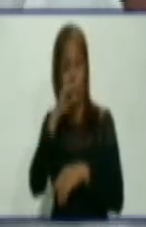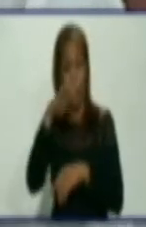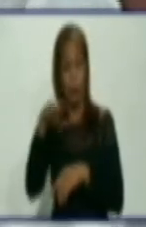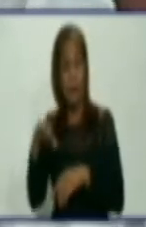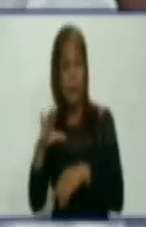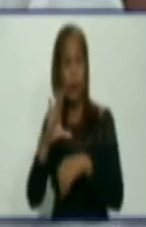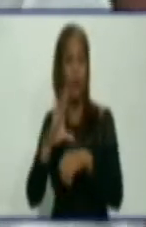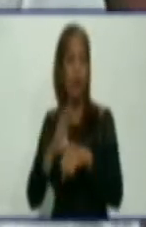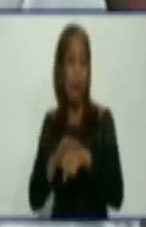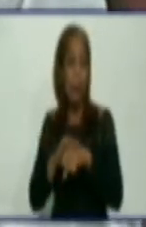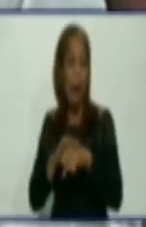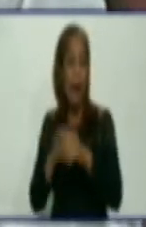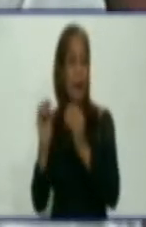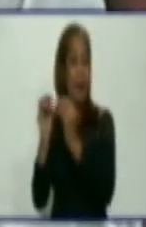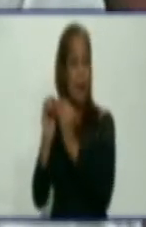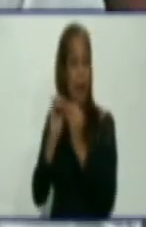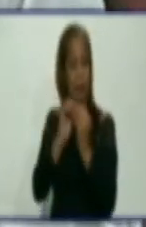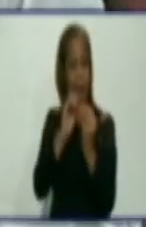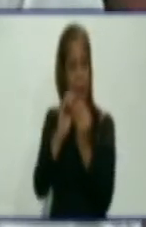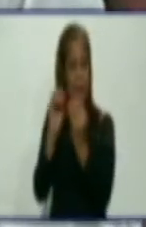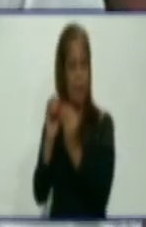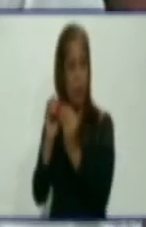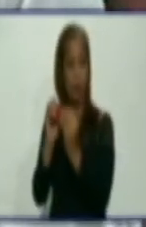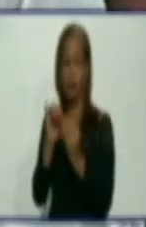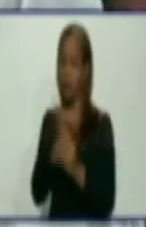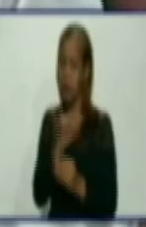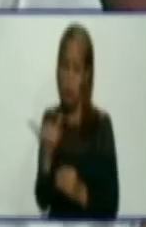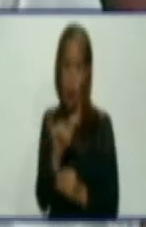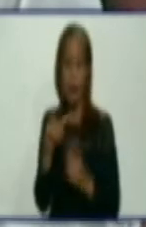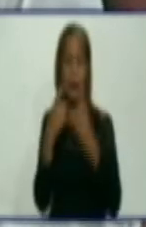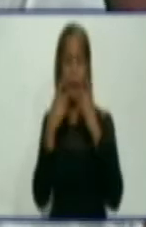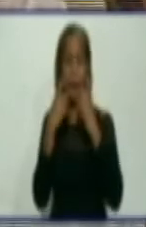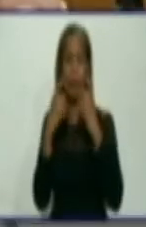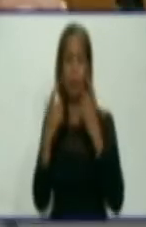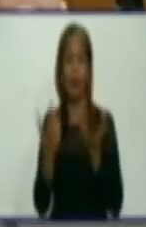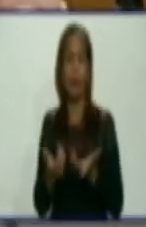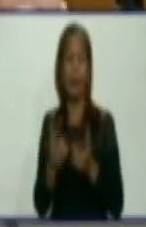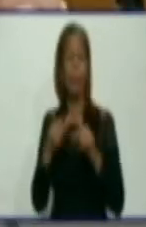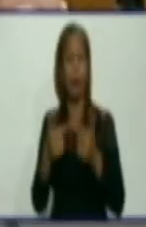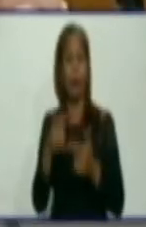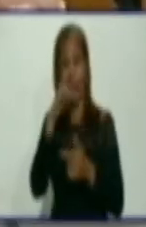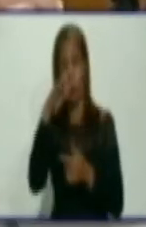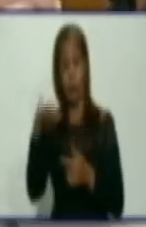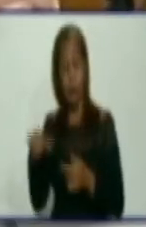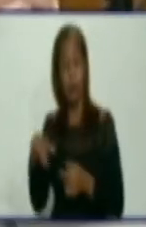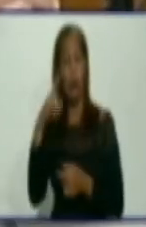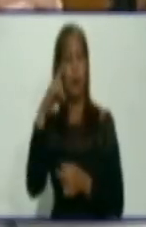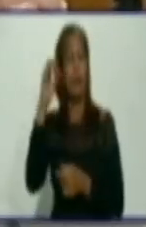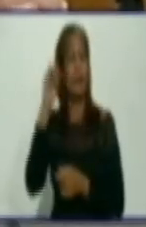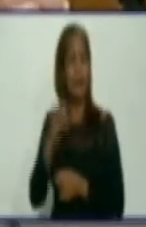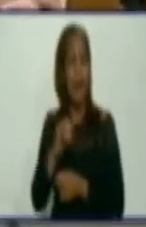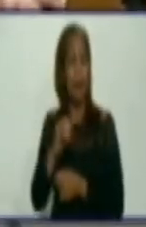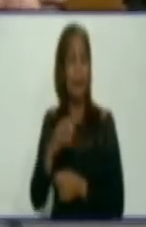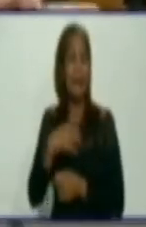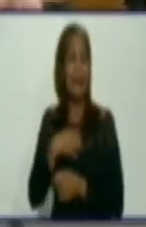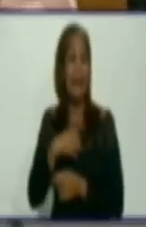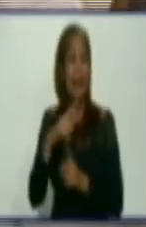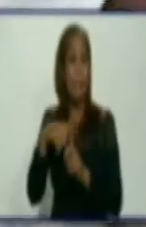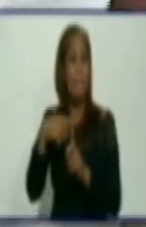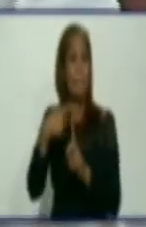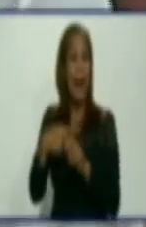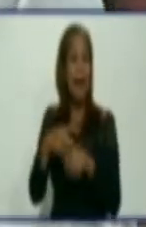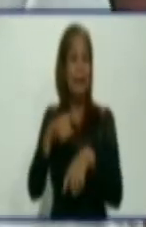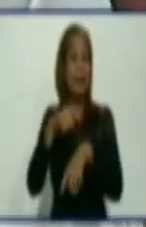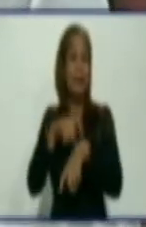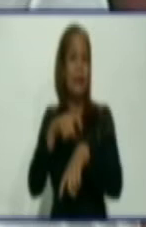porque se hacen a su elemento susceptible que ellos tienen, llevan más tiempo